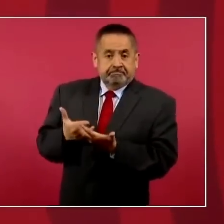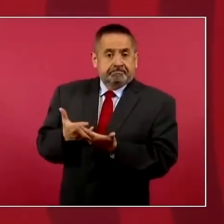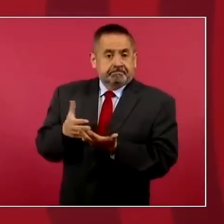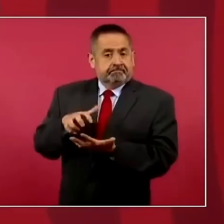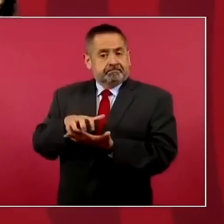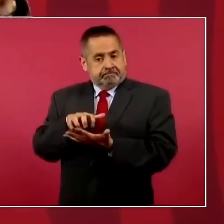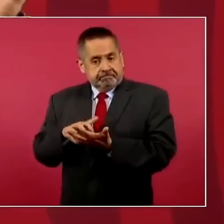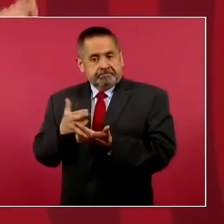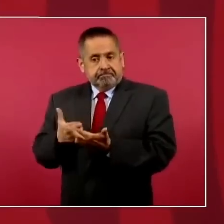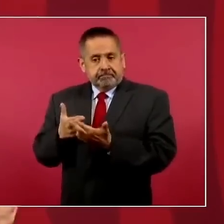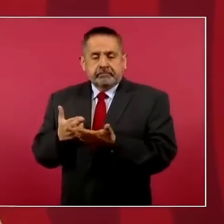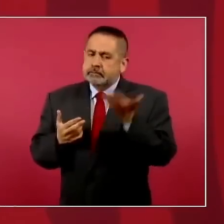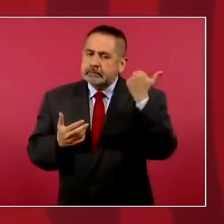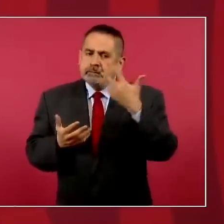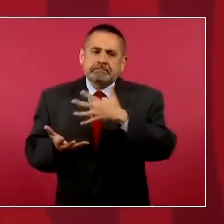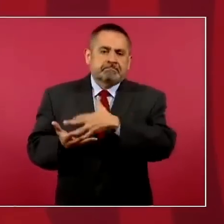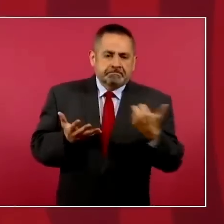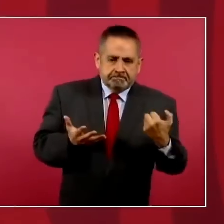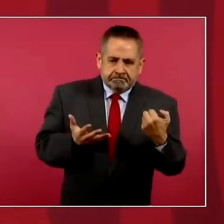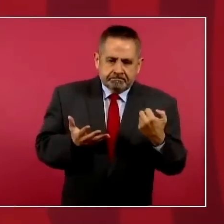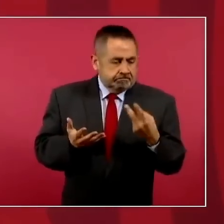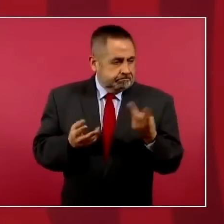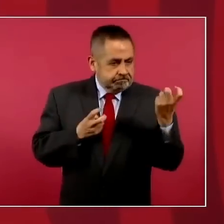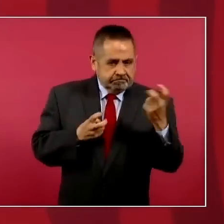todo lo que se robaban,